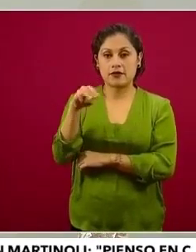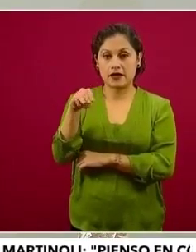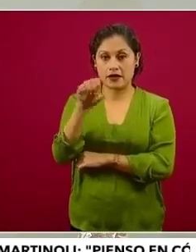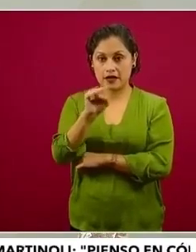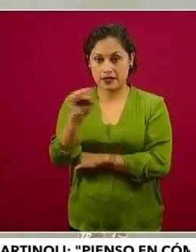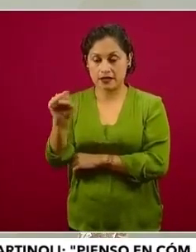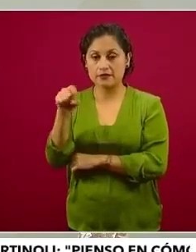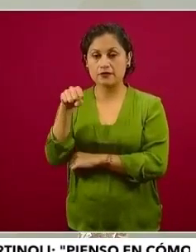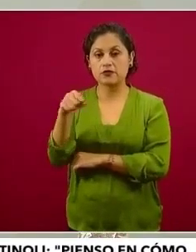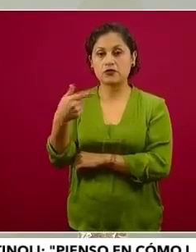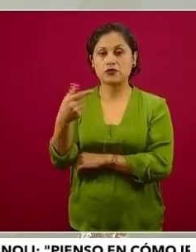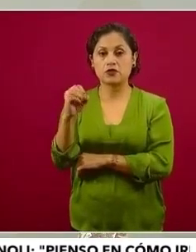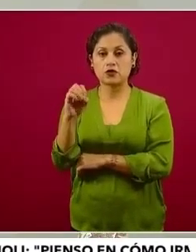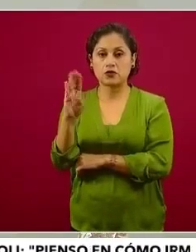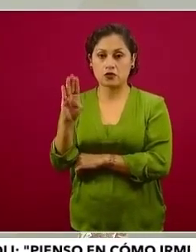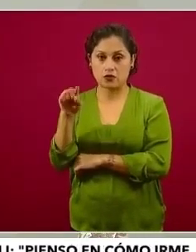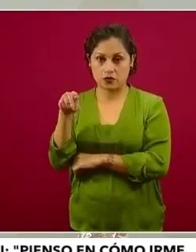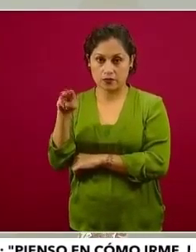@ims.gov.mx. Repito,